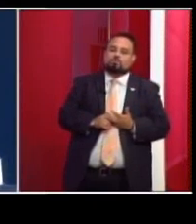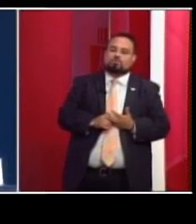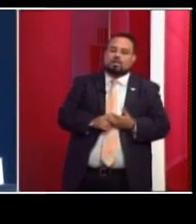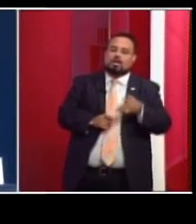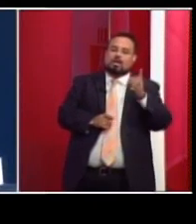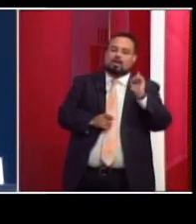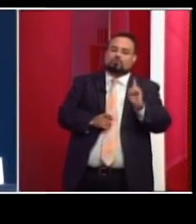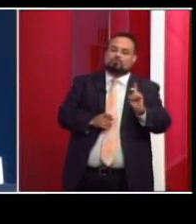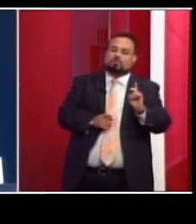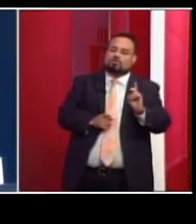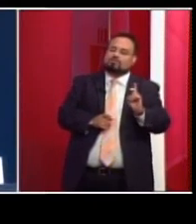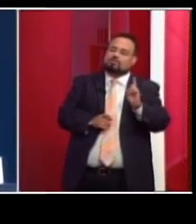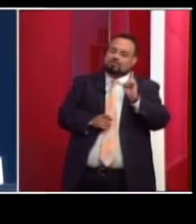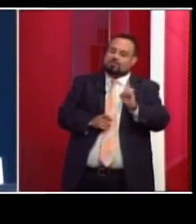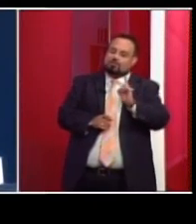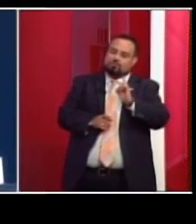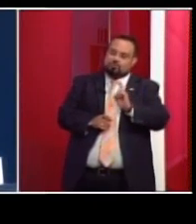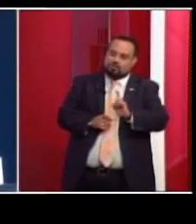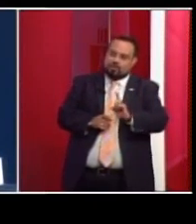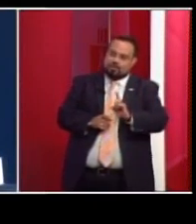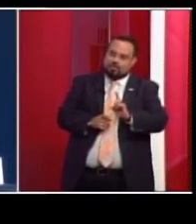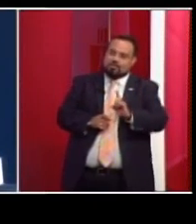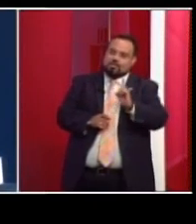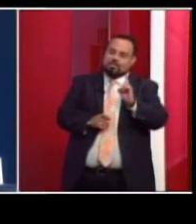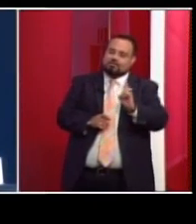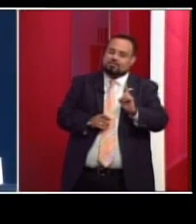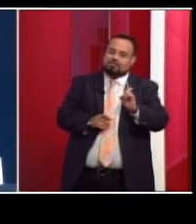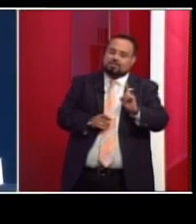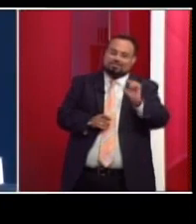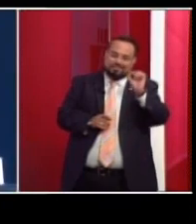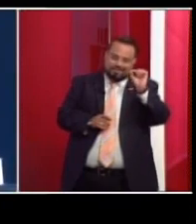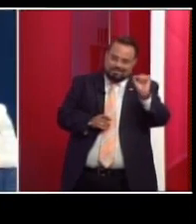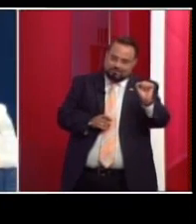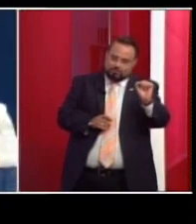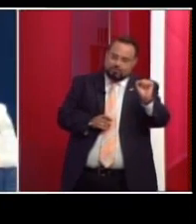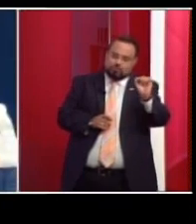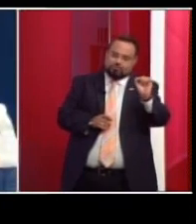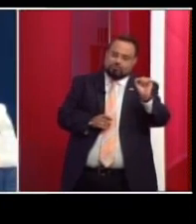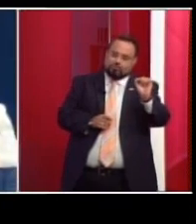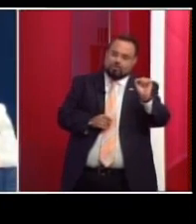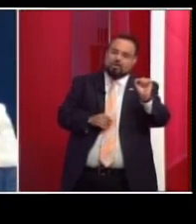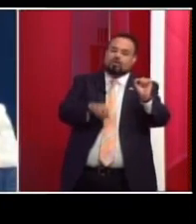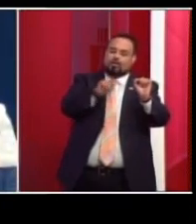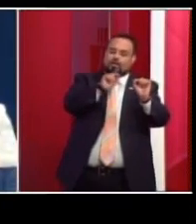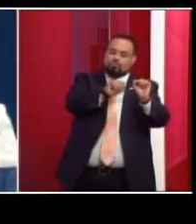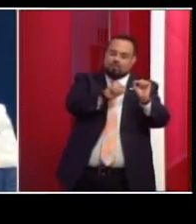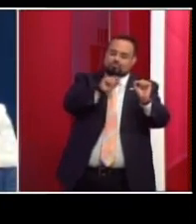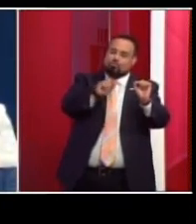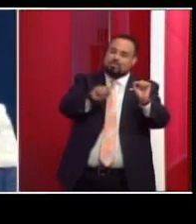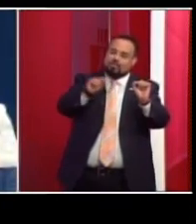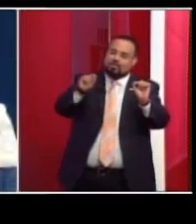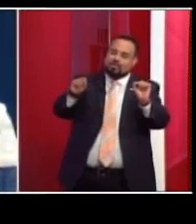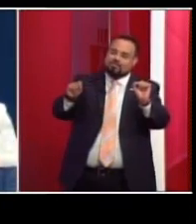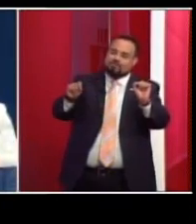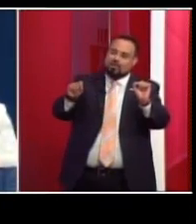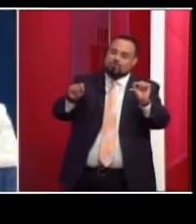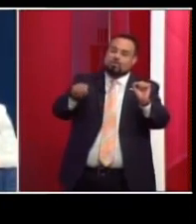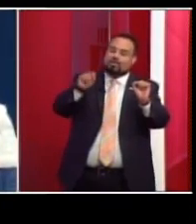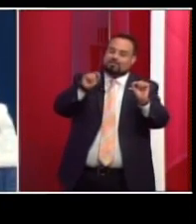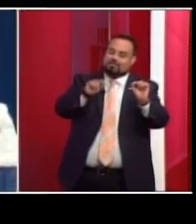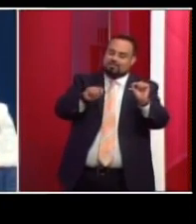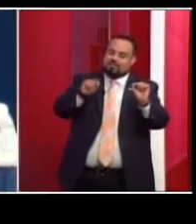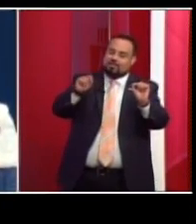muchas personas la cuestión aquí es que tiene que haber un detalle y ese detalle es que esto se constituya en una política de estado